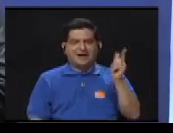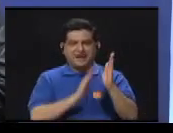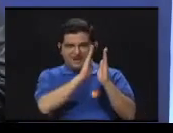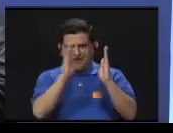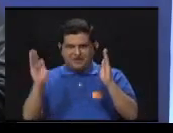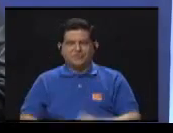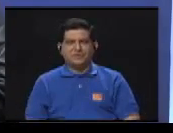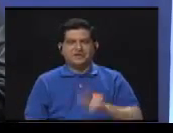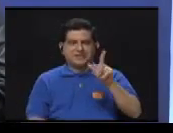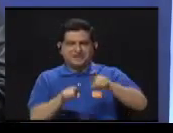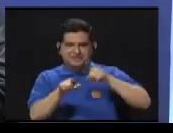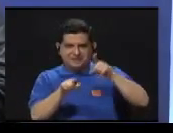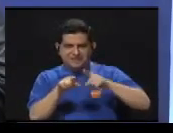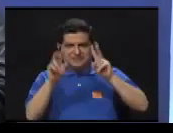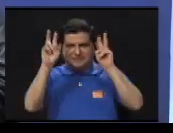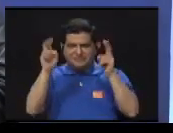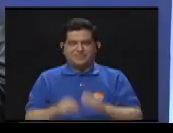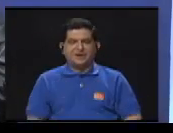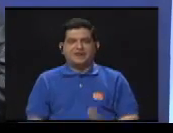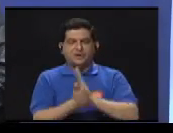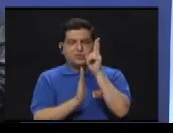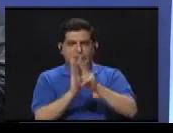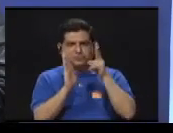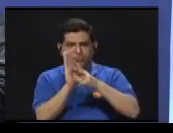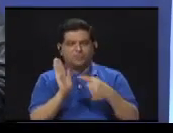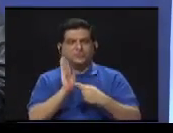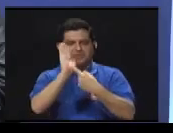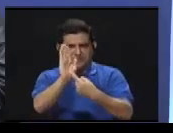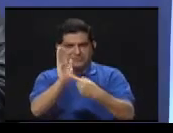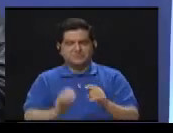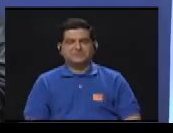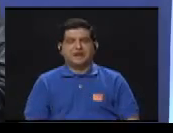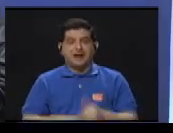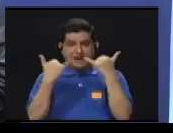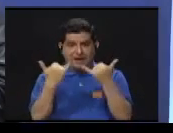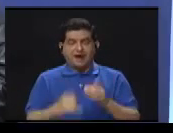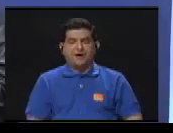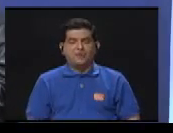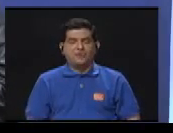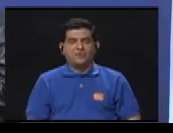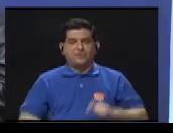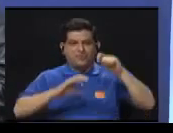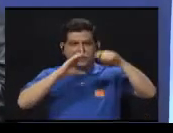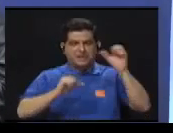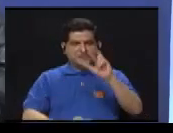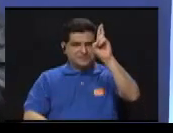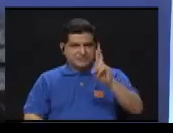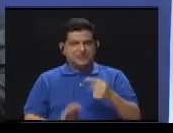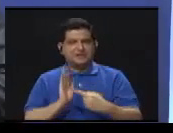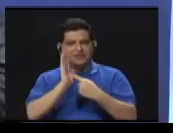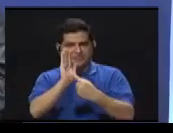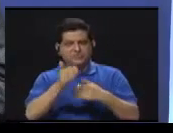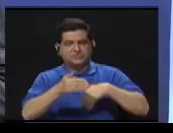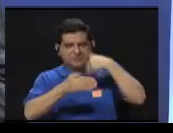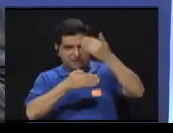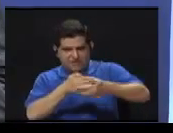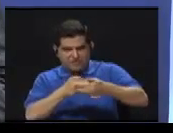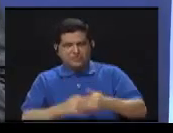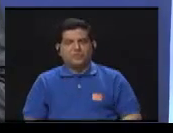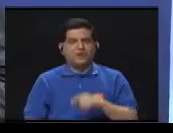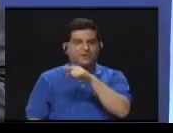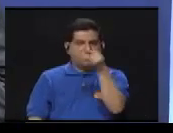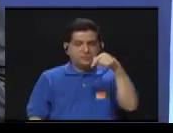de Cinemateca, Tres Hermanos es el título del documental que nos ha presentado. Vamos a nuestra sección cinético y continuamos